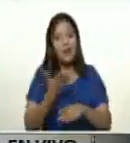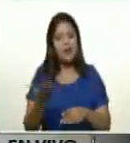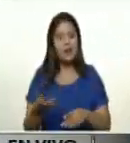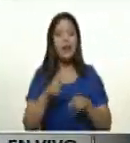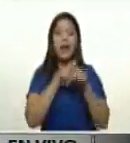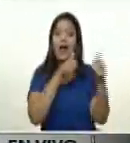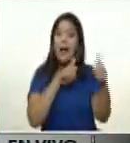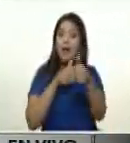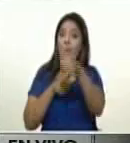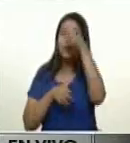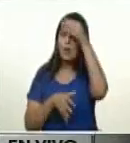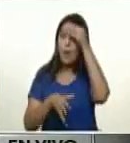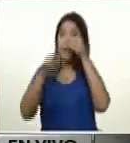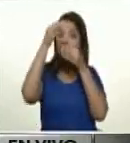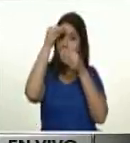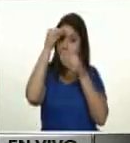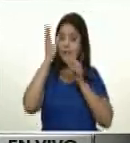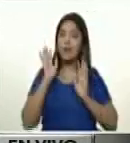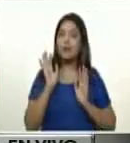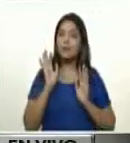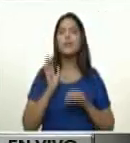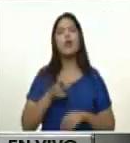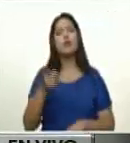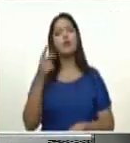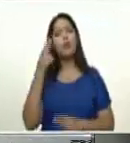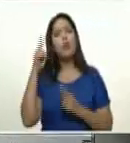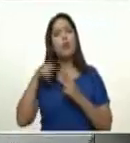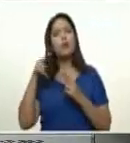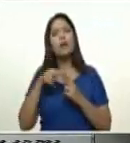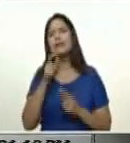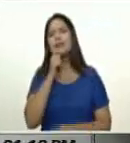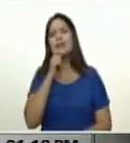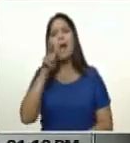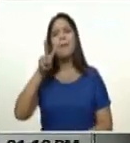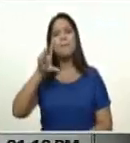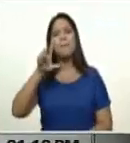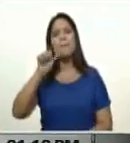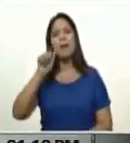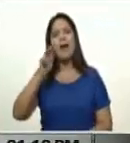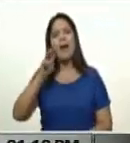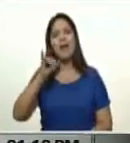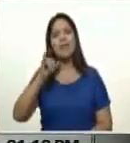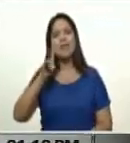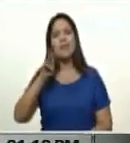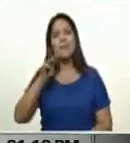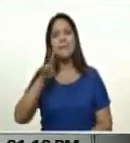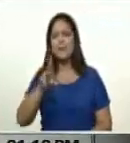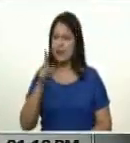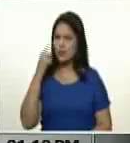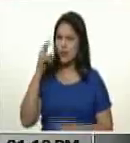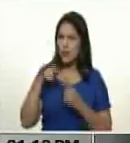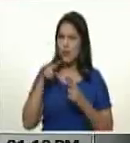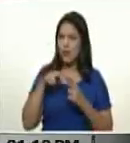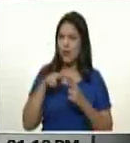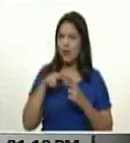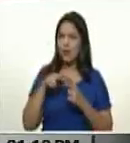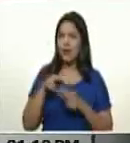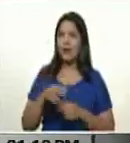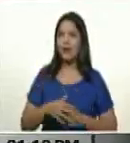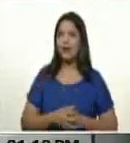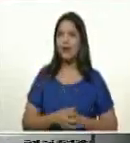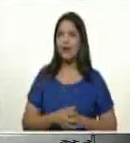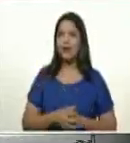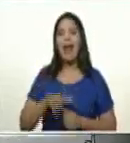es. Cuando, autoformación. ¿Tú sabes, ¿tú no sabes quién es Vladimir Ilis Ulyanov? No. Lenin.